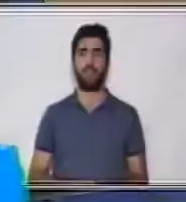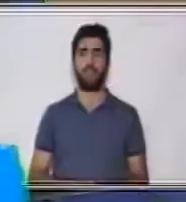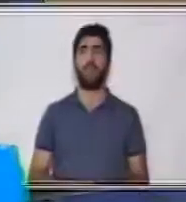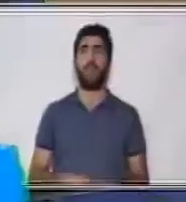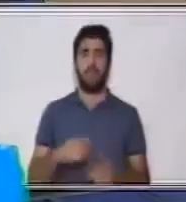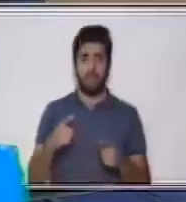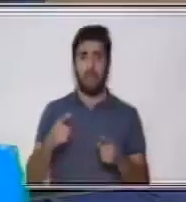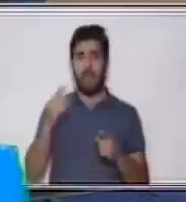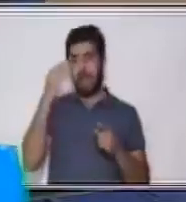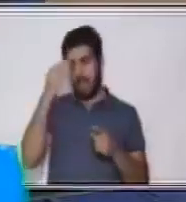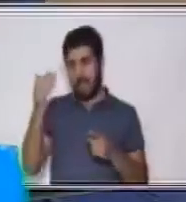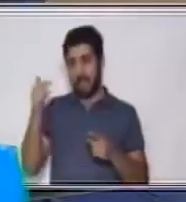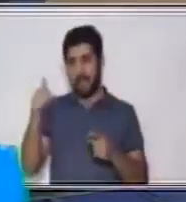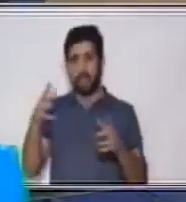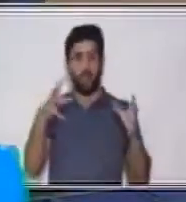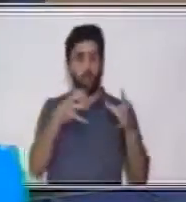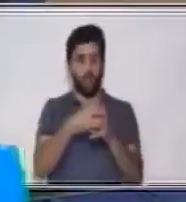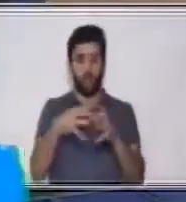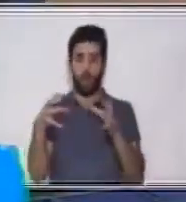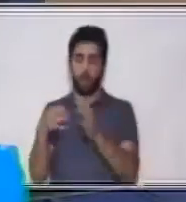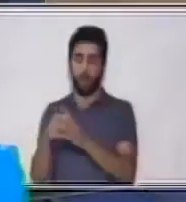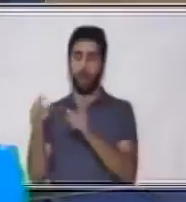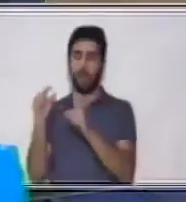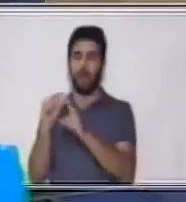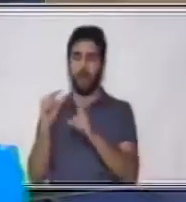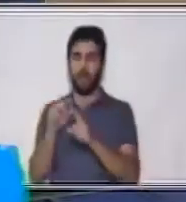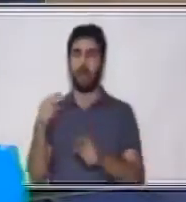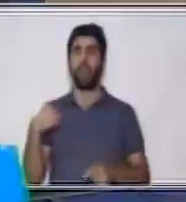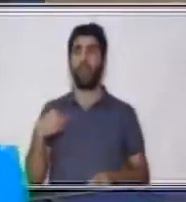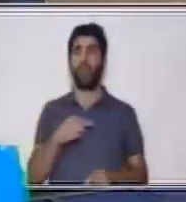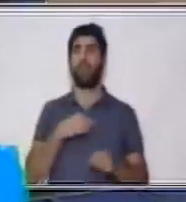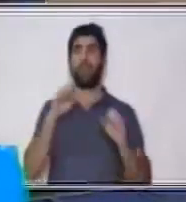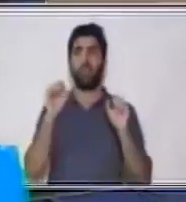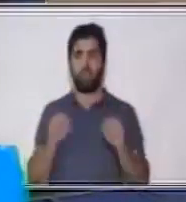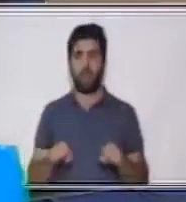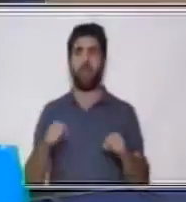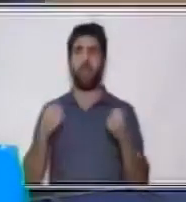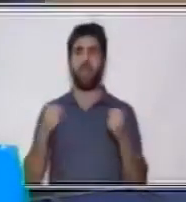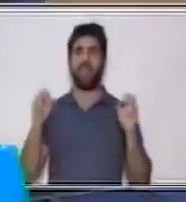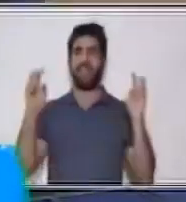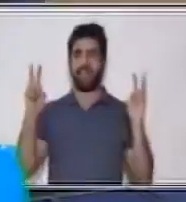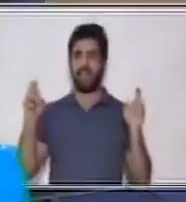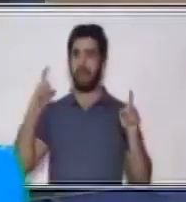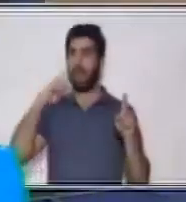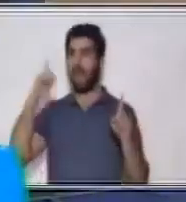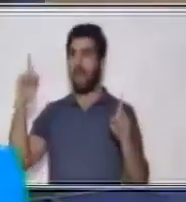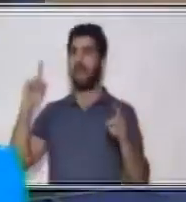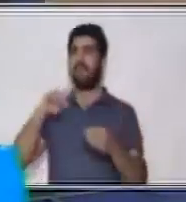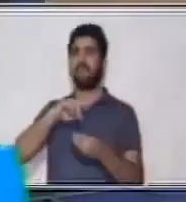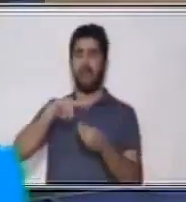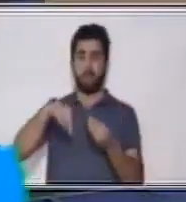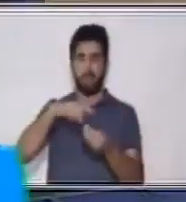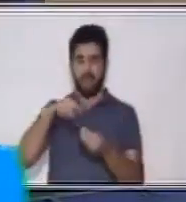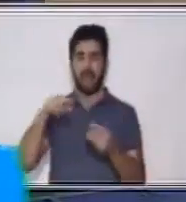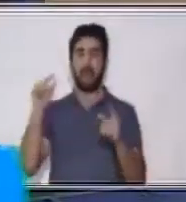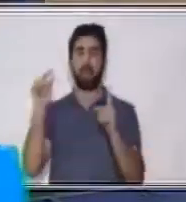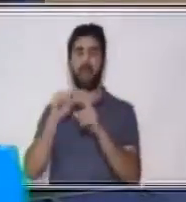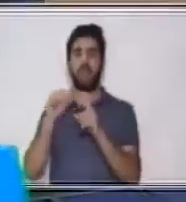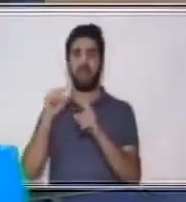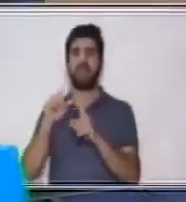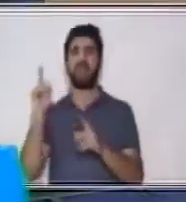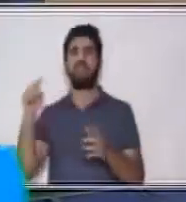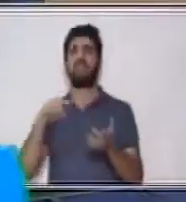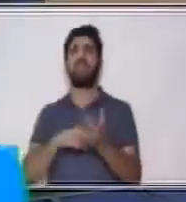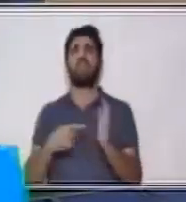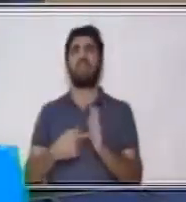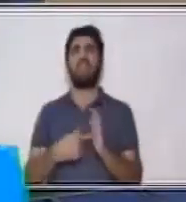Gracias a los campos semánticos nosotros podemos trabajar familias de palabras. ¿Pero qué son las familias de